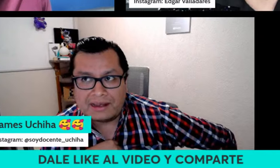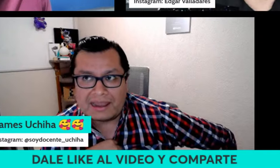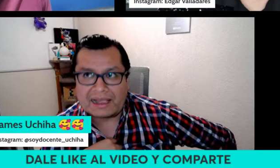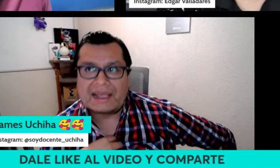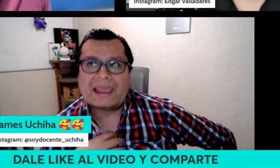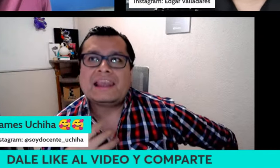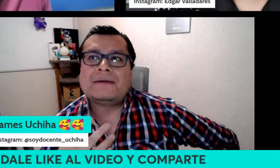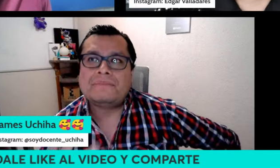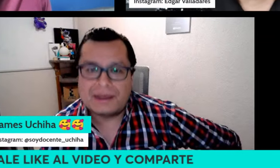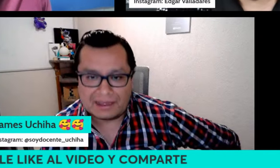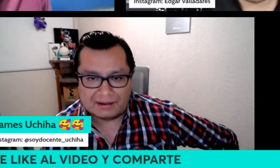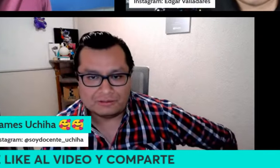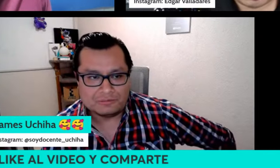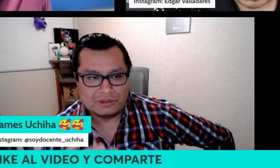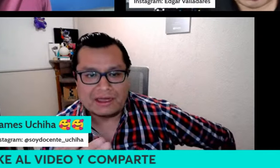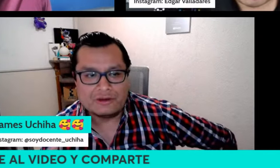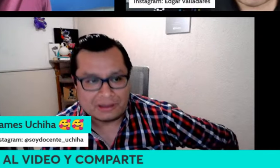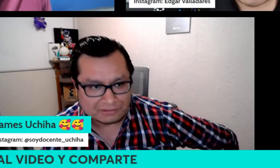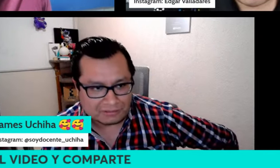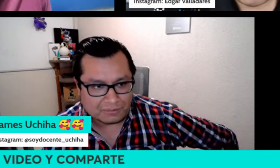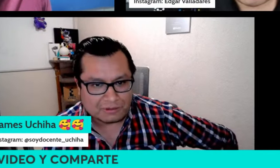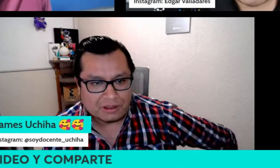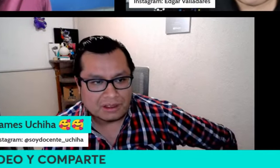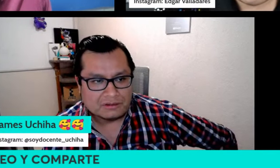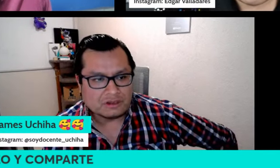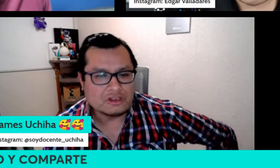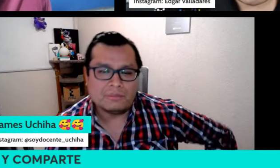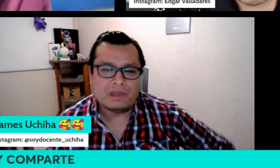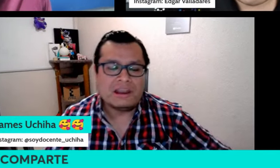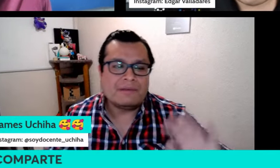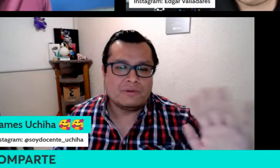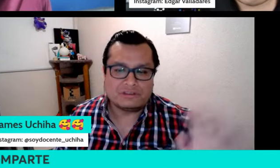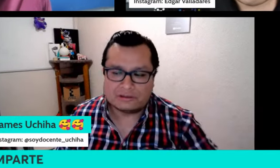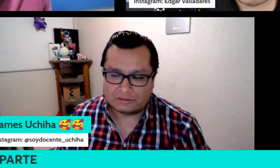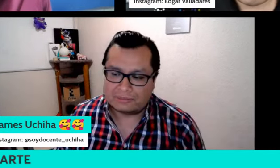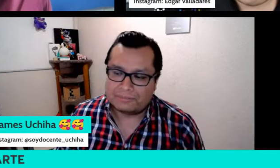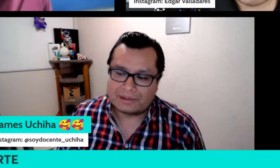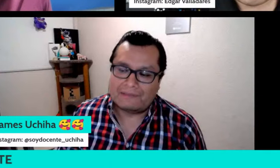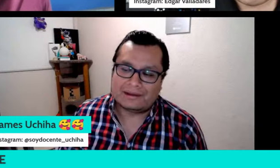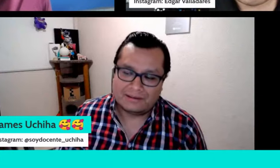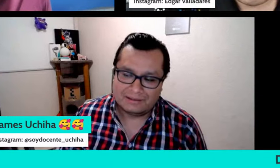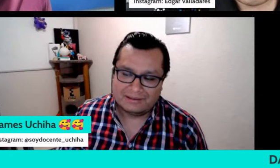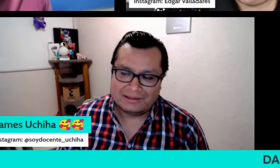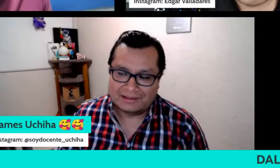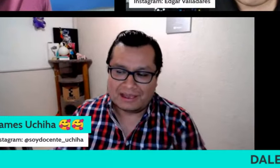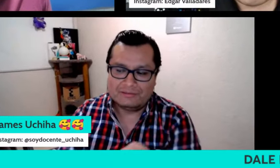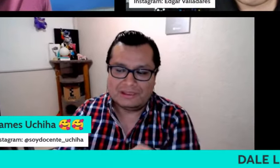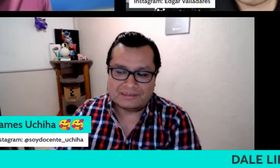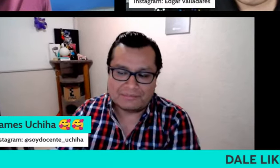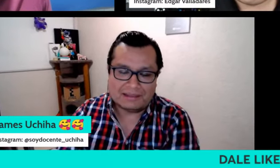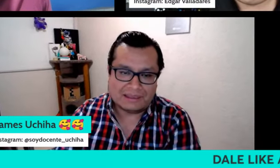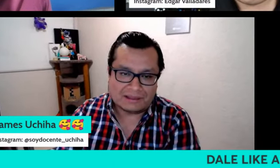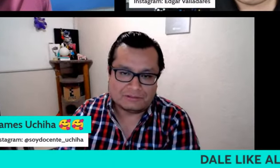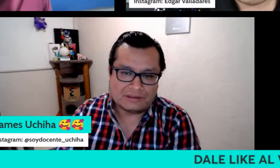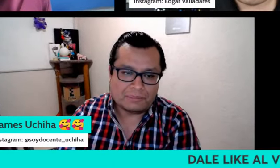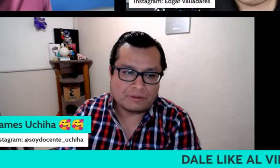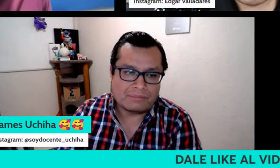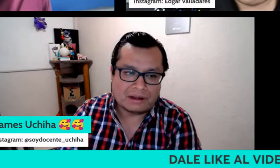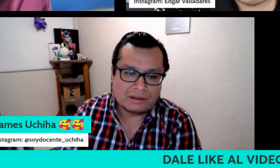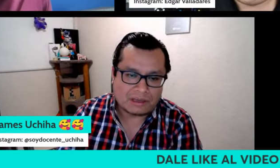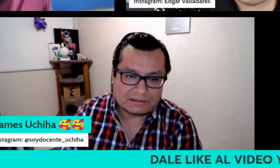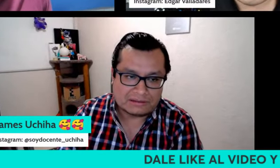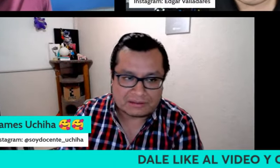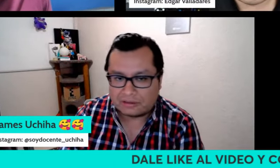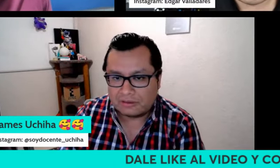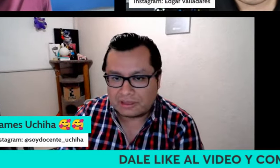Claudia le reclamara a los moderadores ¿no? como no, no mejor hablemos de esto o sea a ver hay unas temáticas no es tampoco